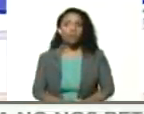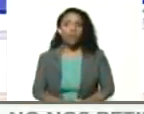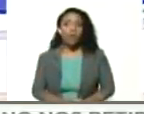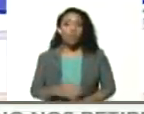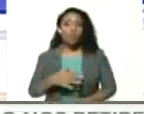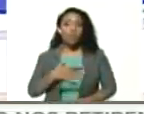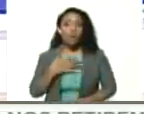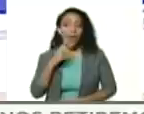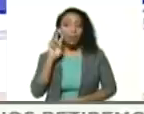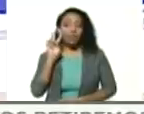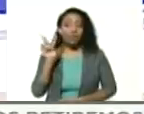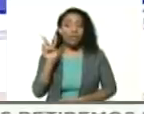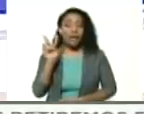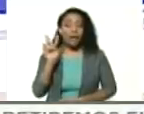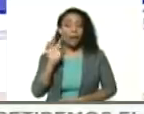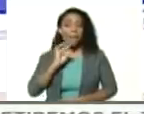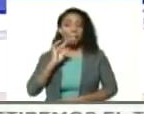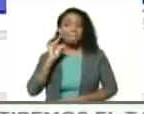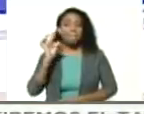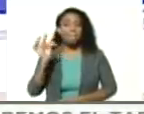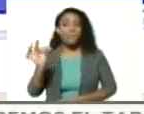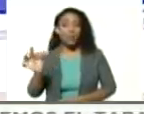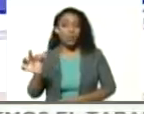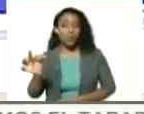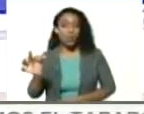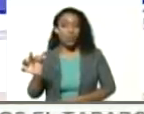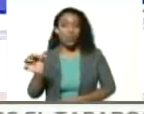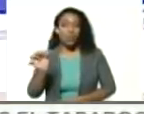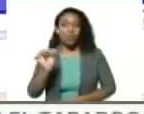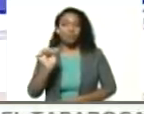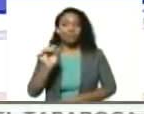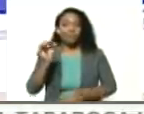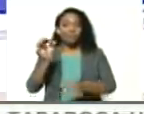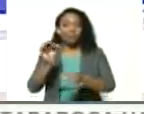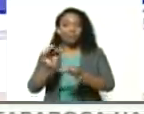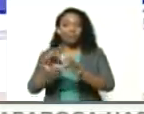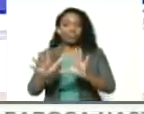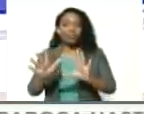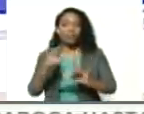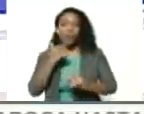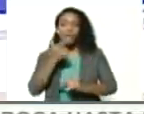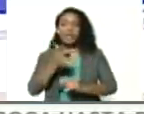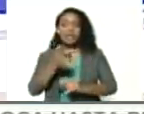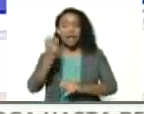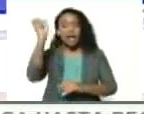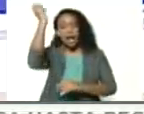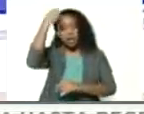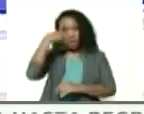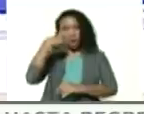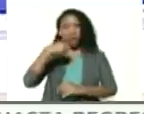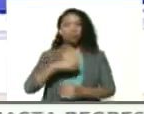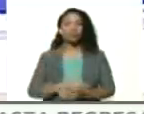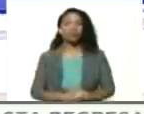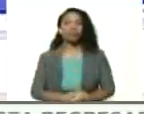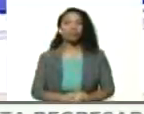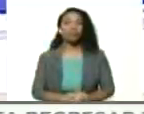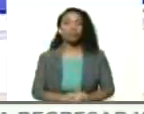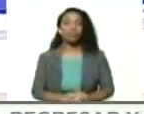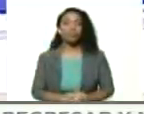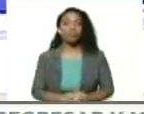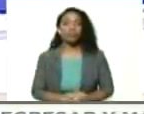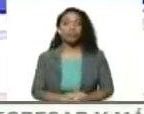podemos ser contagiados. Sin querer queriendo, como diría el Chavo del Ocho, doctor